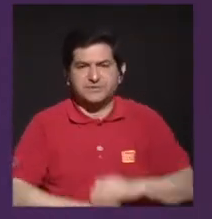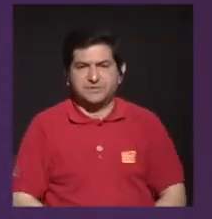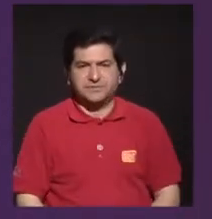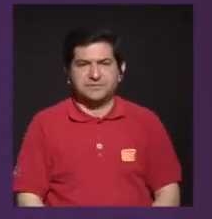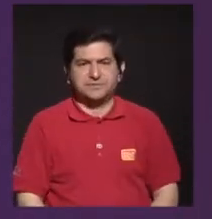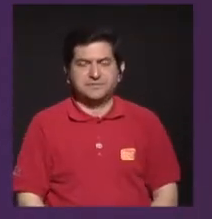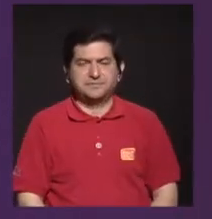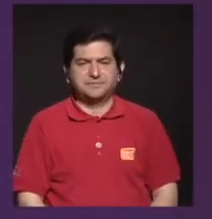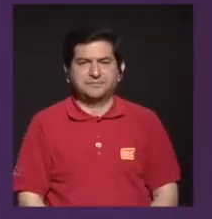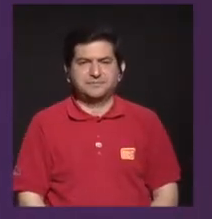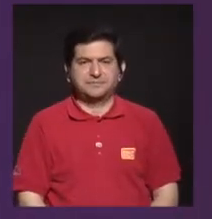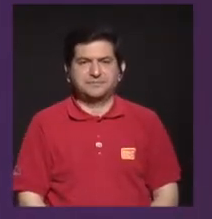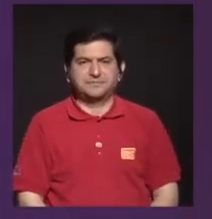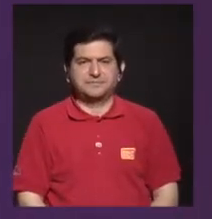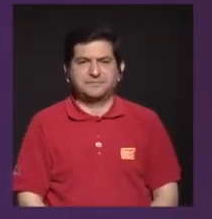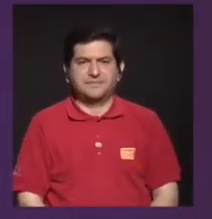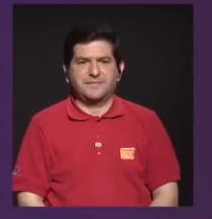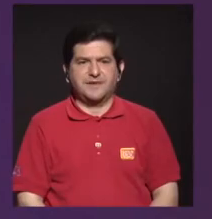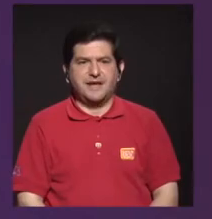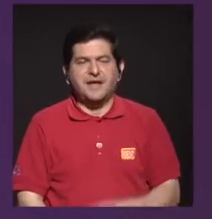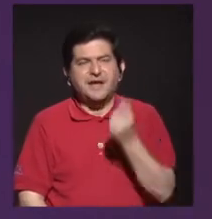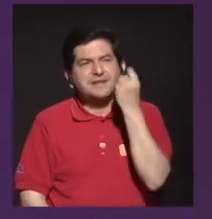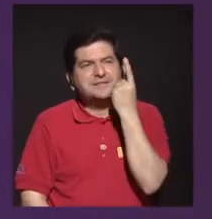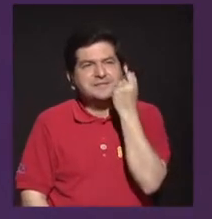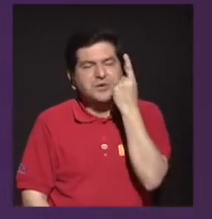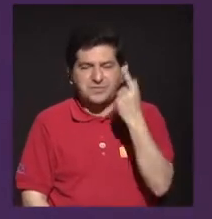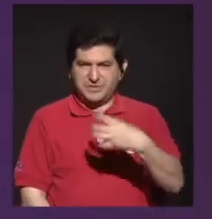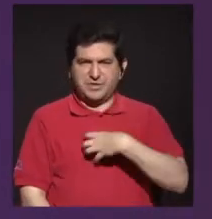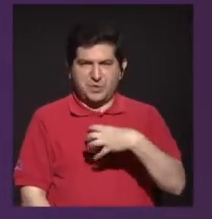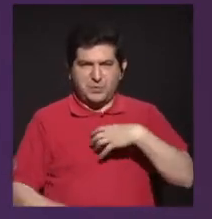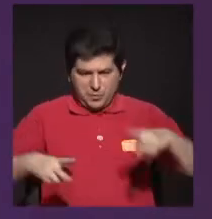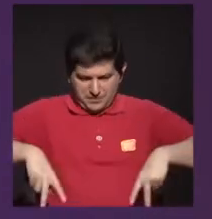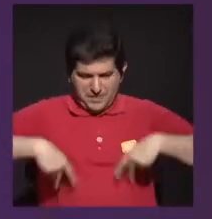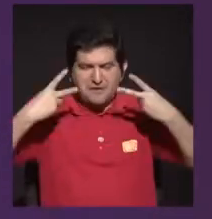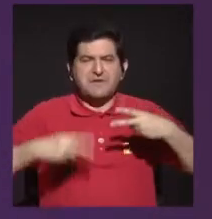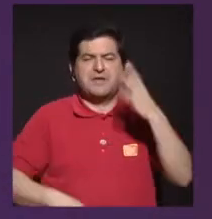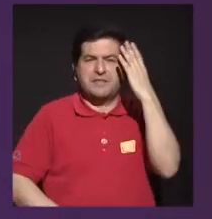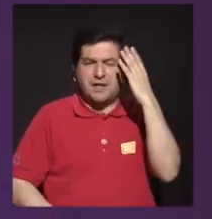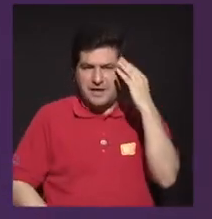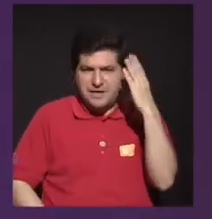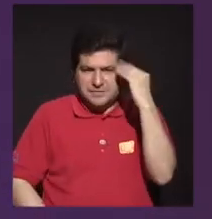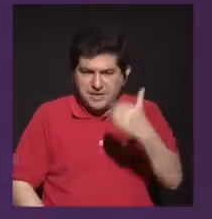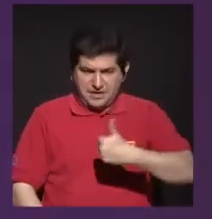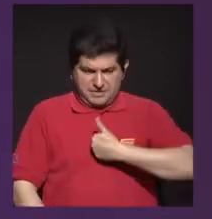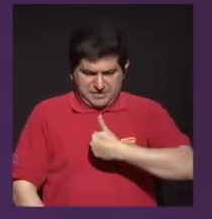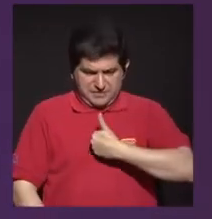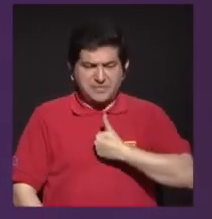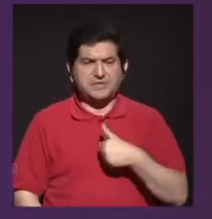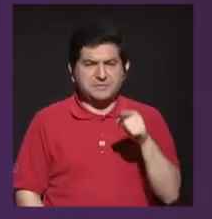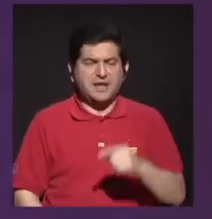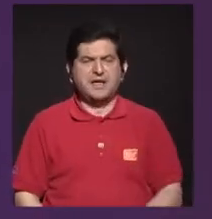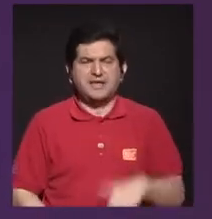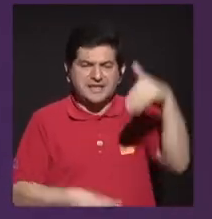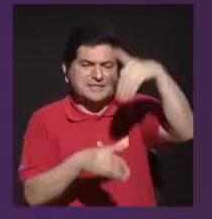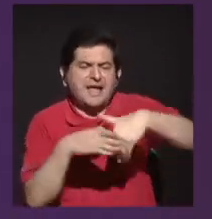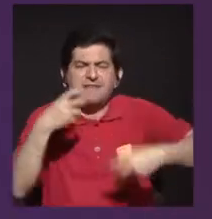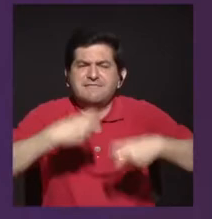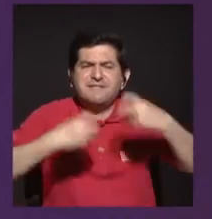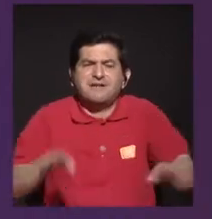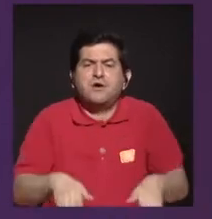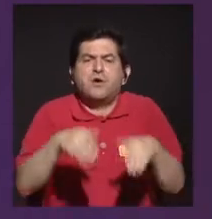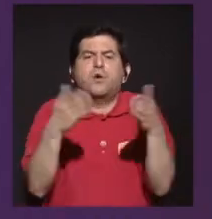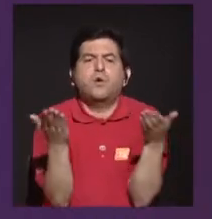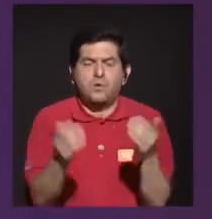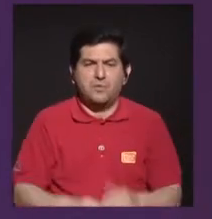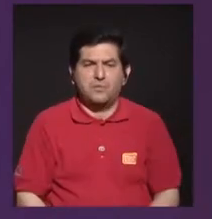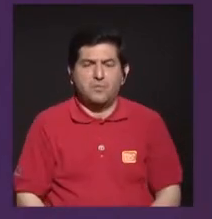como es poder comprender sus propias vidas, sus propias experiencias de cómo llegan al delito,